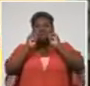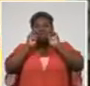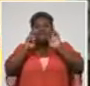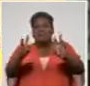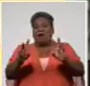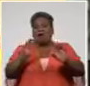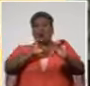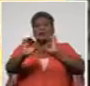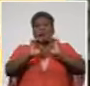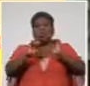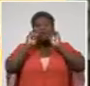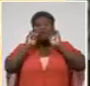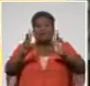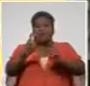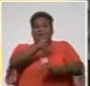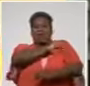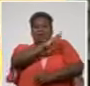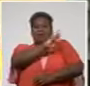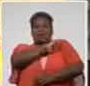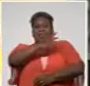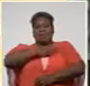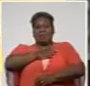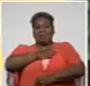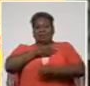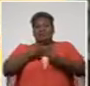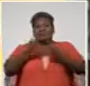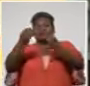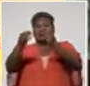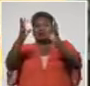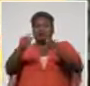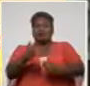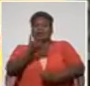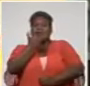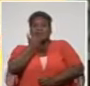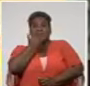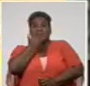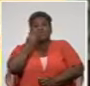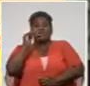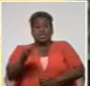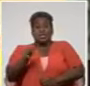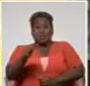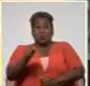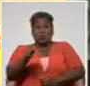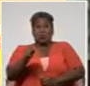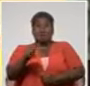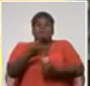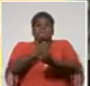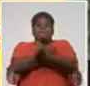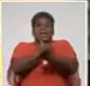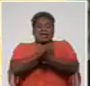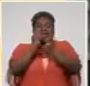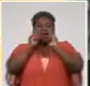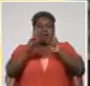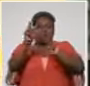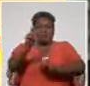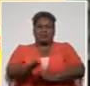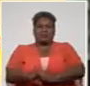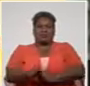tu responsabilidad, das un resultado erróneo y estás poniendo la vida de una persona en peligro y de las personas que la rodean